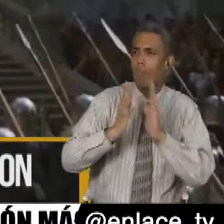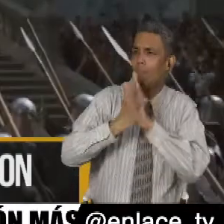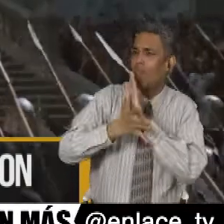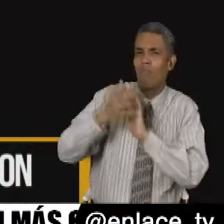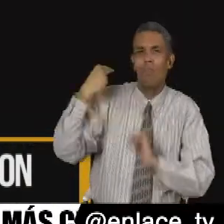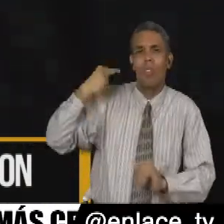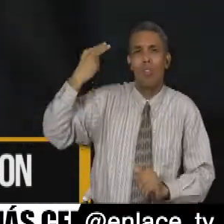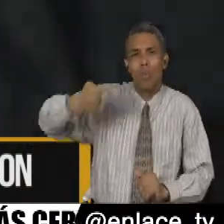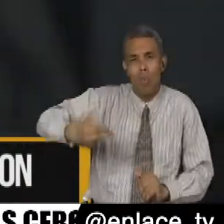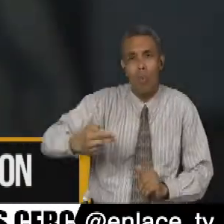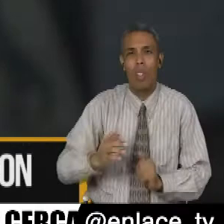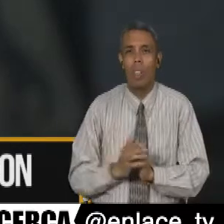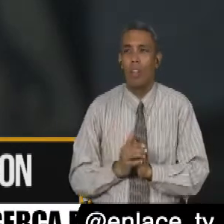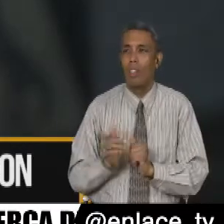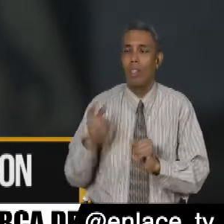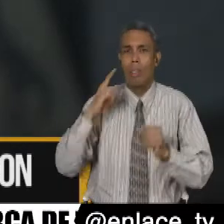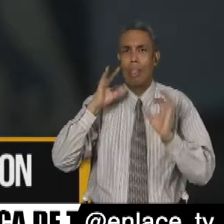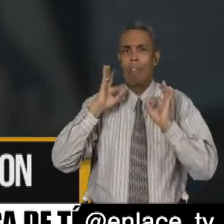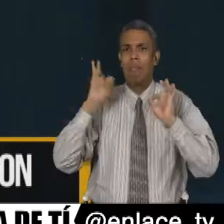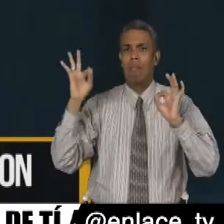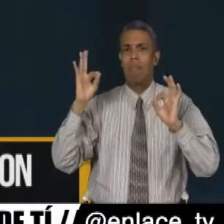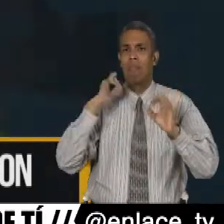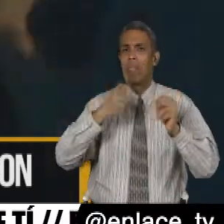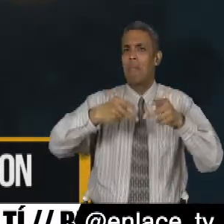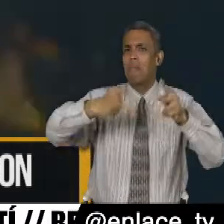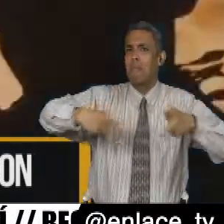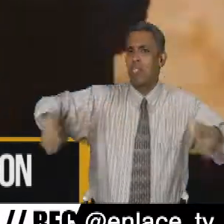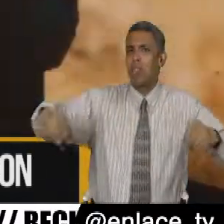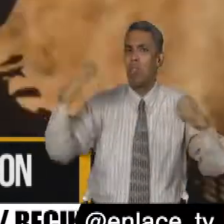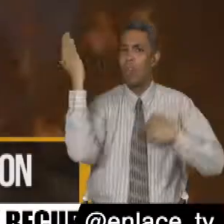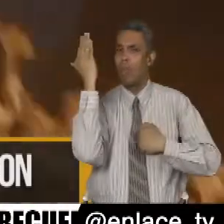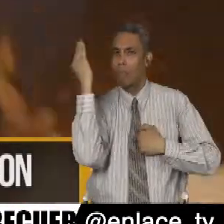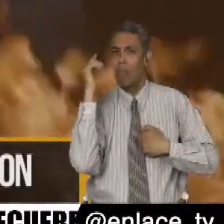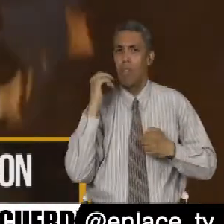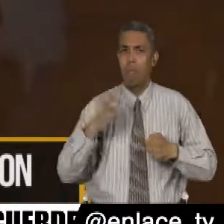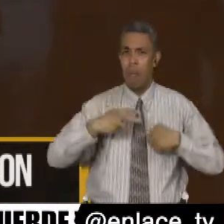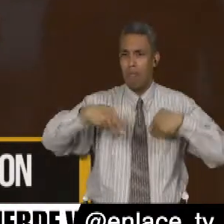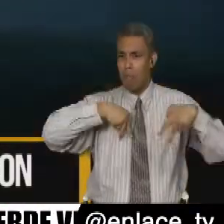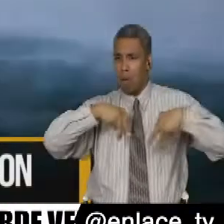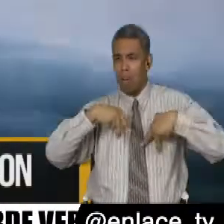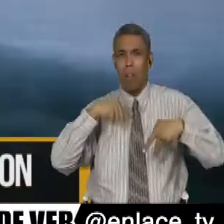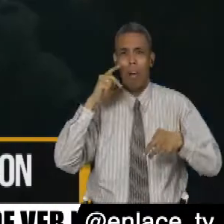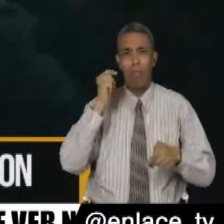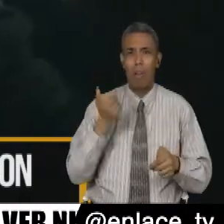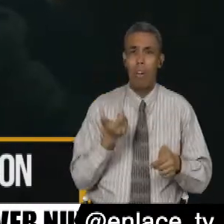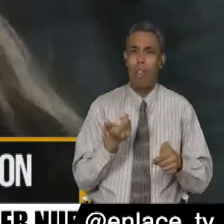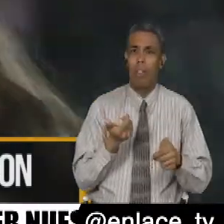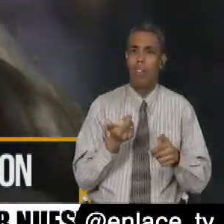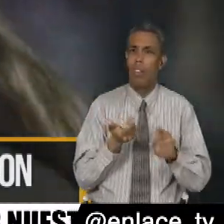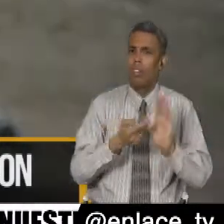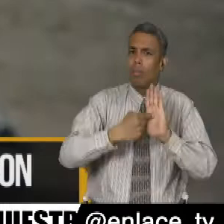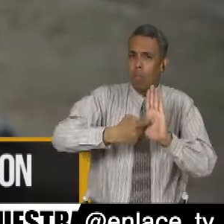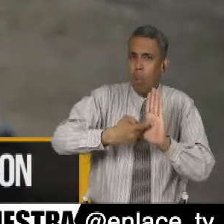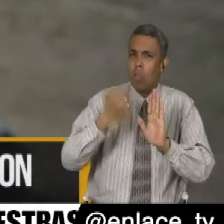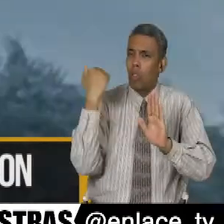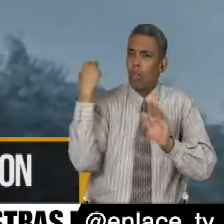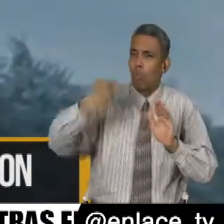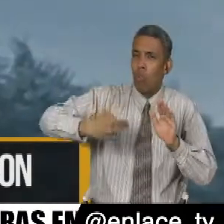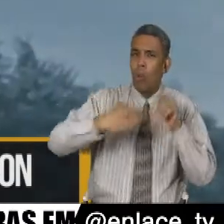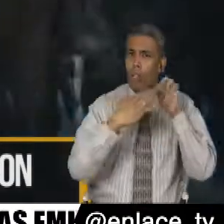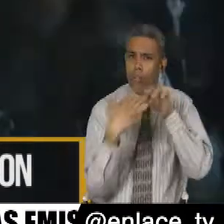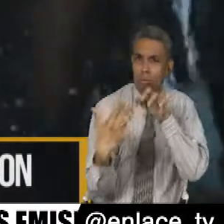no sólo por la calidad de sus actores hermosos paisajes y locaciones sino por su historia de conspiraciones guerras sexo y